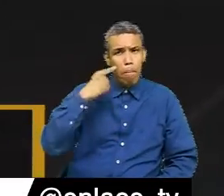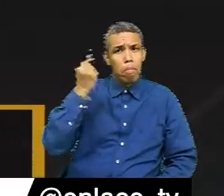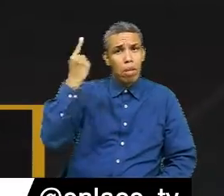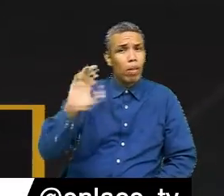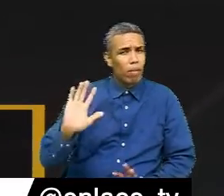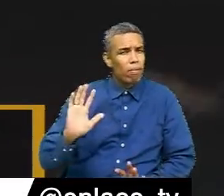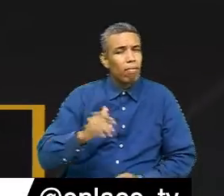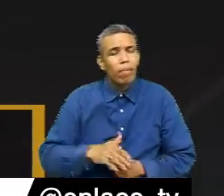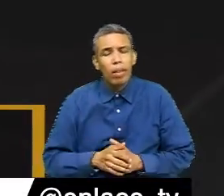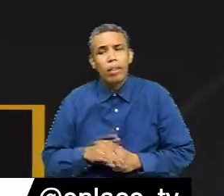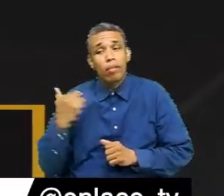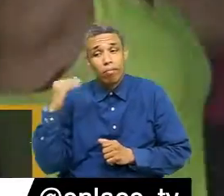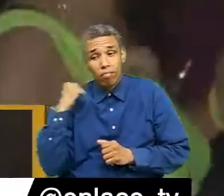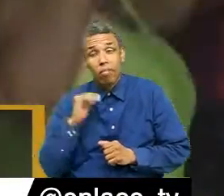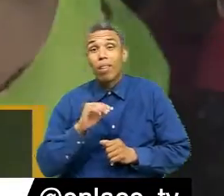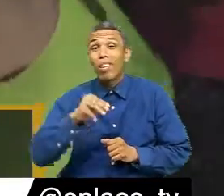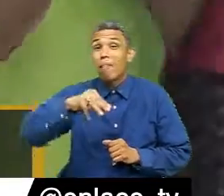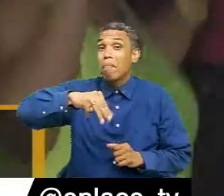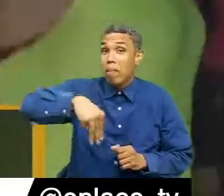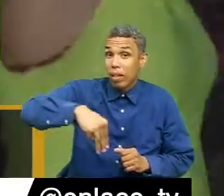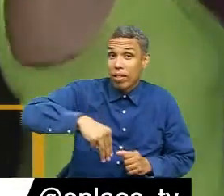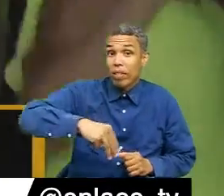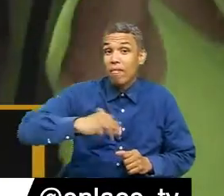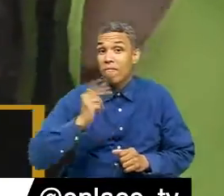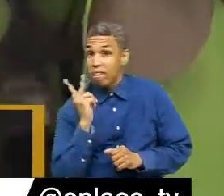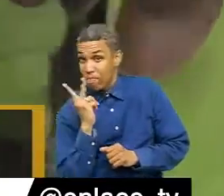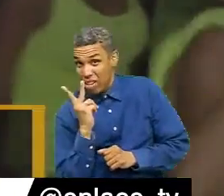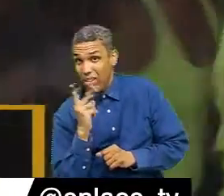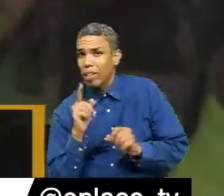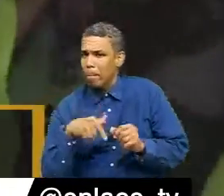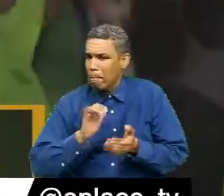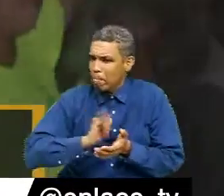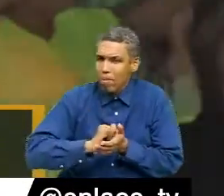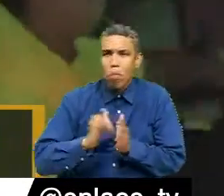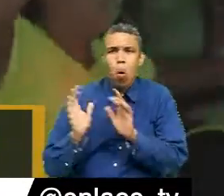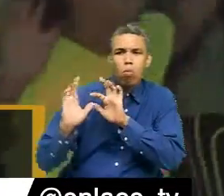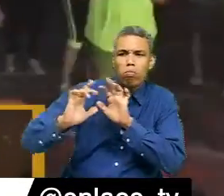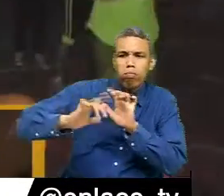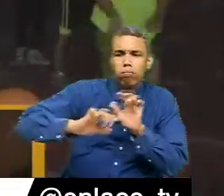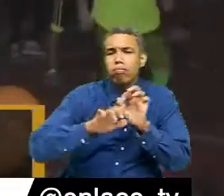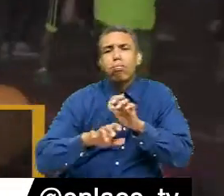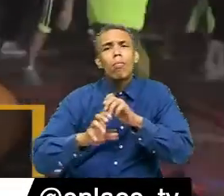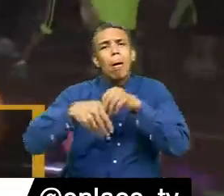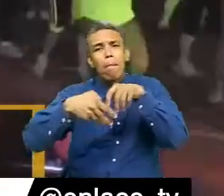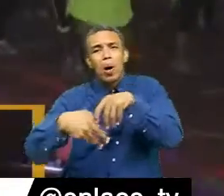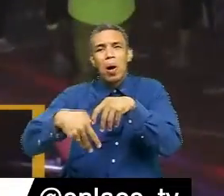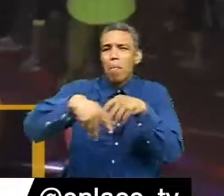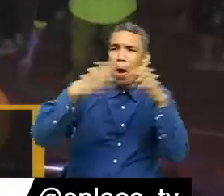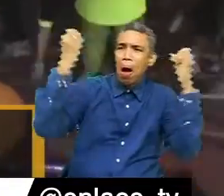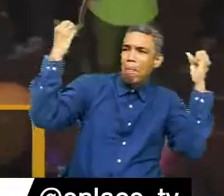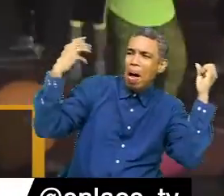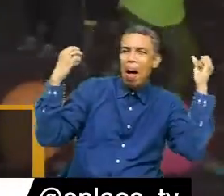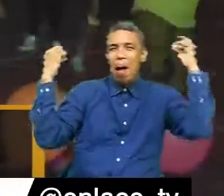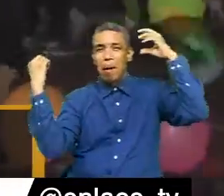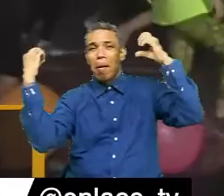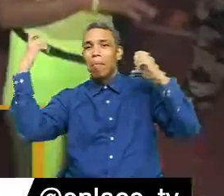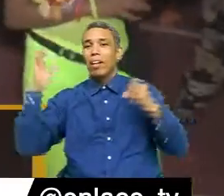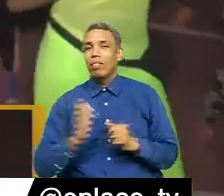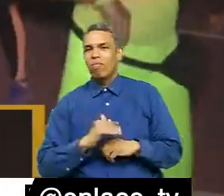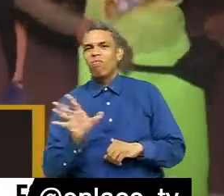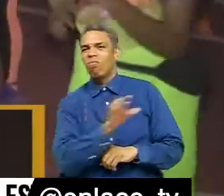estamos haciendo los miércoles y los viernes. Rumba Neón, así se denominó esta jornada deportiva que se realizó en la